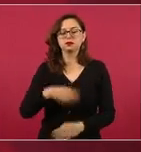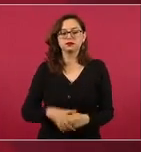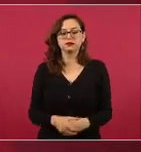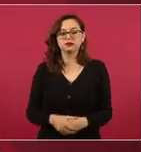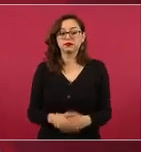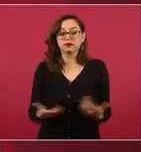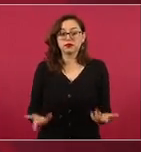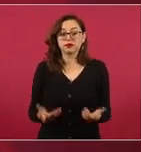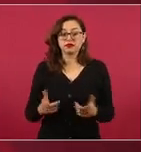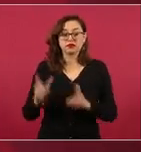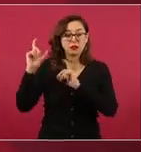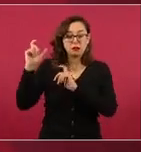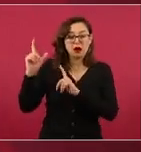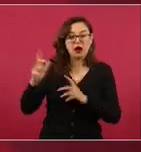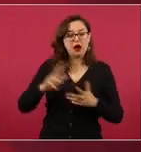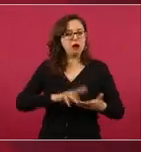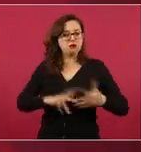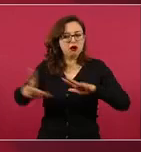habido violencia.